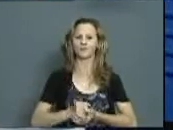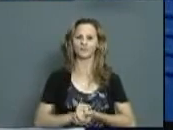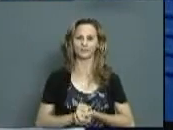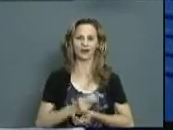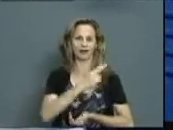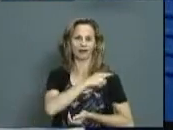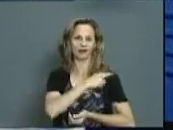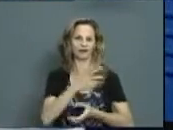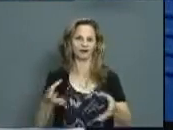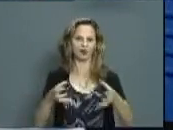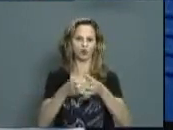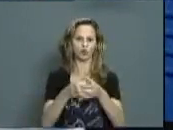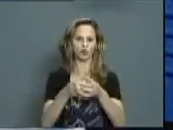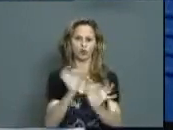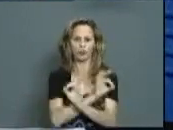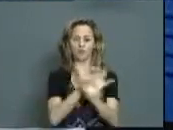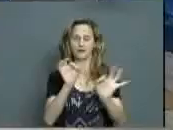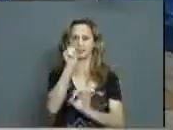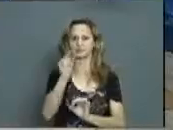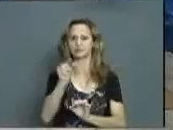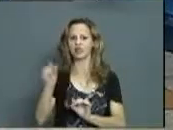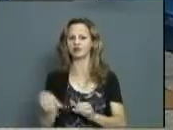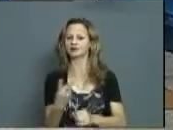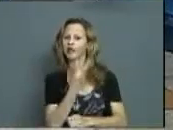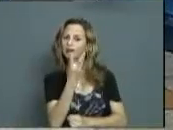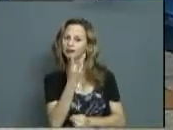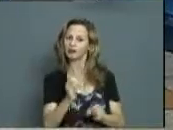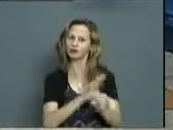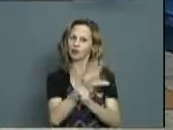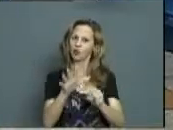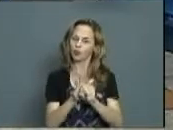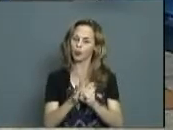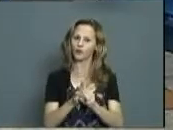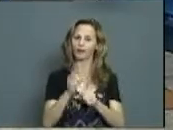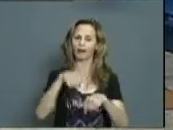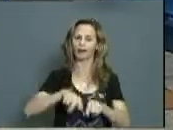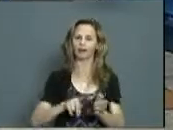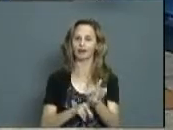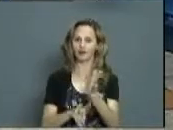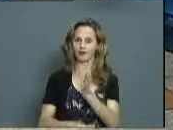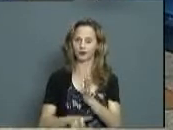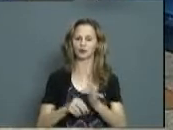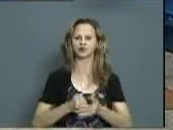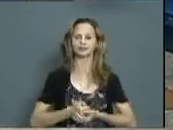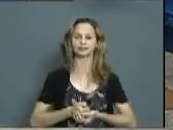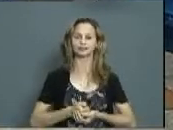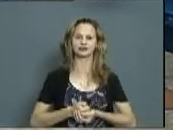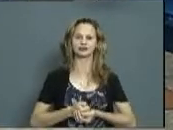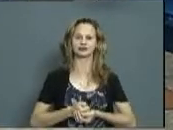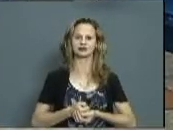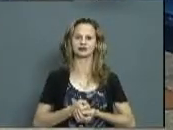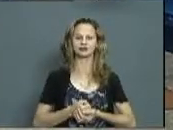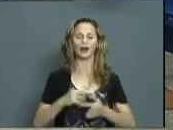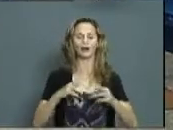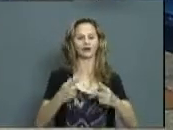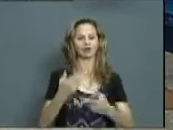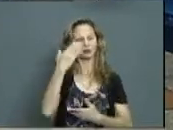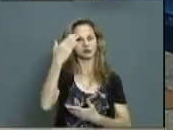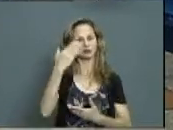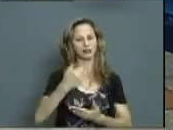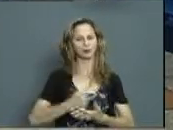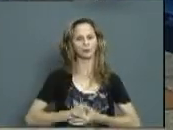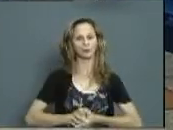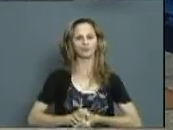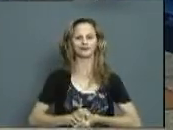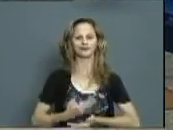jefe del grupo de expertos para atender a los pacientes de la COVID-19 en nuestra provincia. Doctor, reitero el saludo para usted. Muy